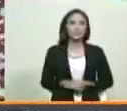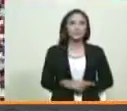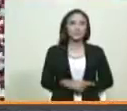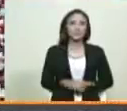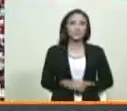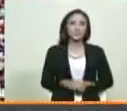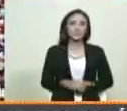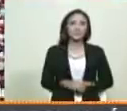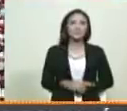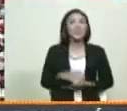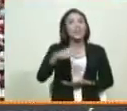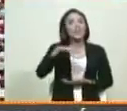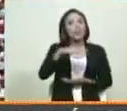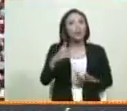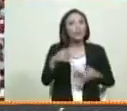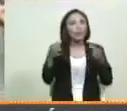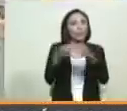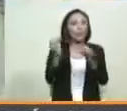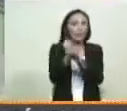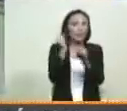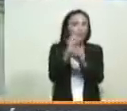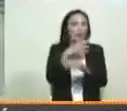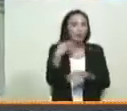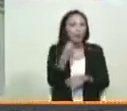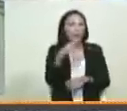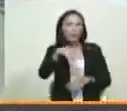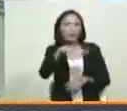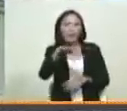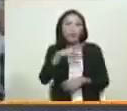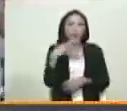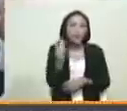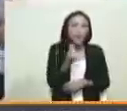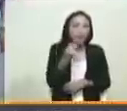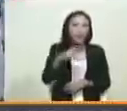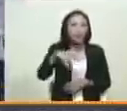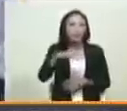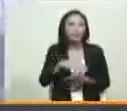¿Dónde está el plan Chamba Juvenil? ¿Dónde está la juventud?